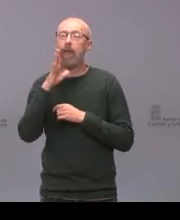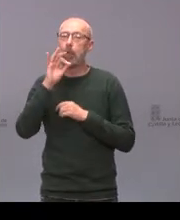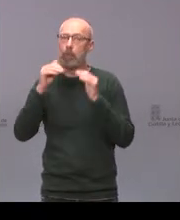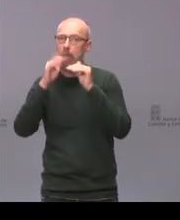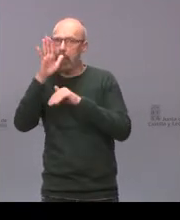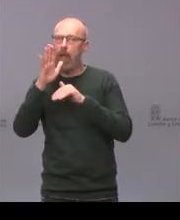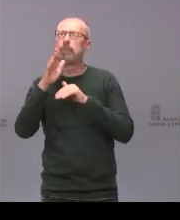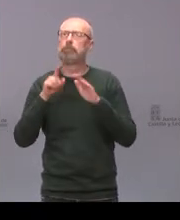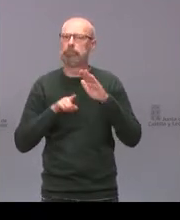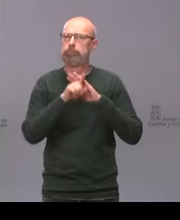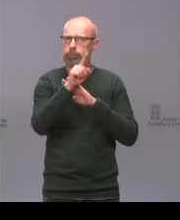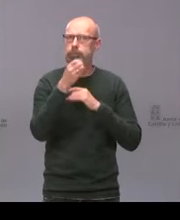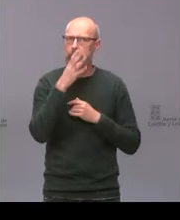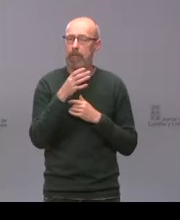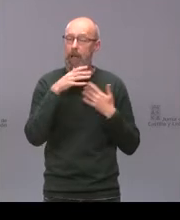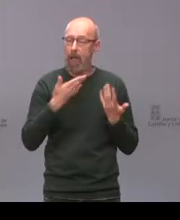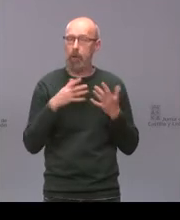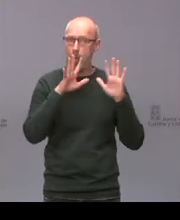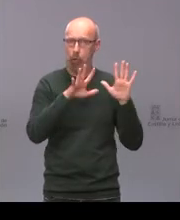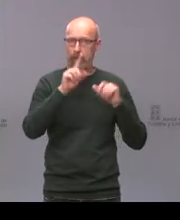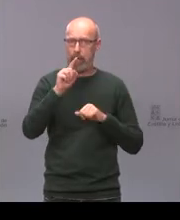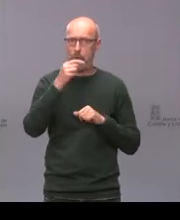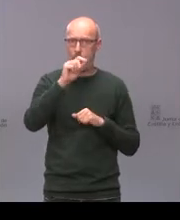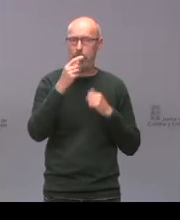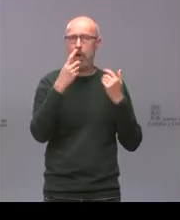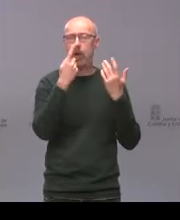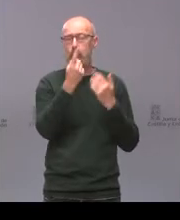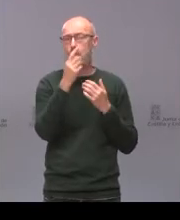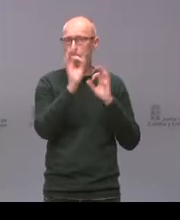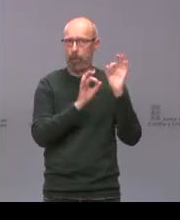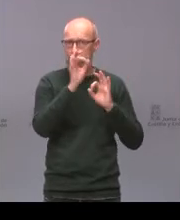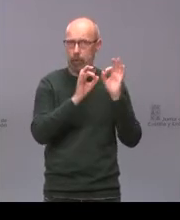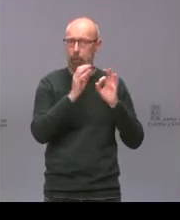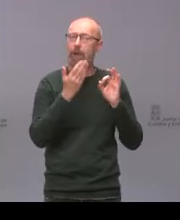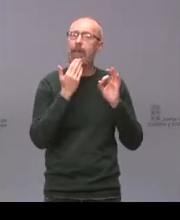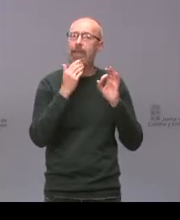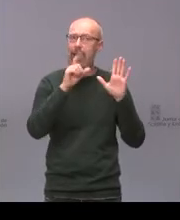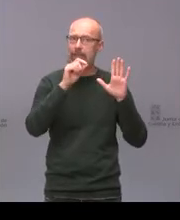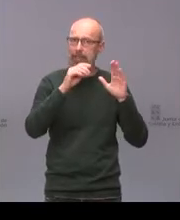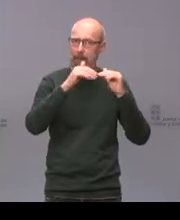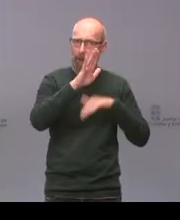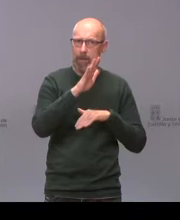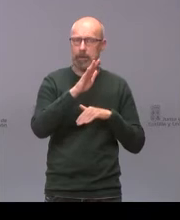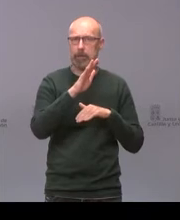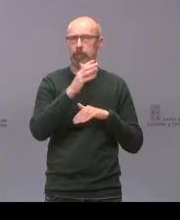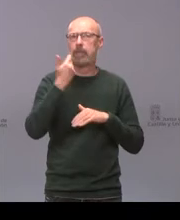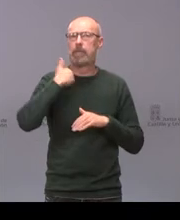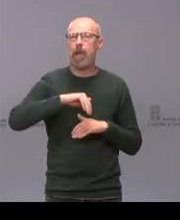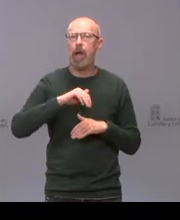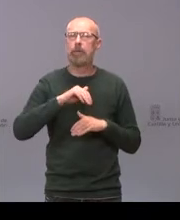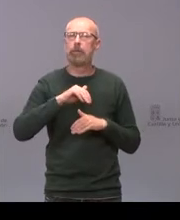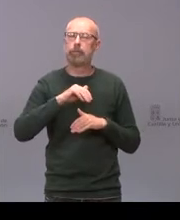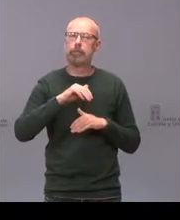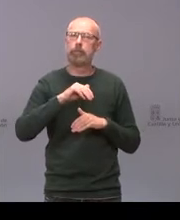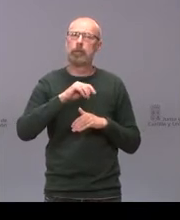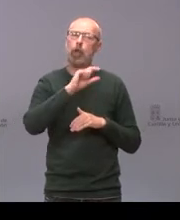en estos momentos, el 91,1% de la población de más de 60 años de la comunidad ya tiene una